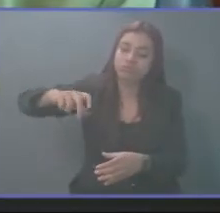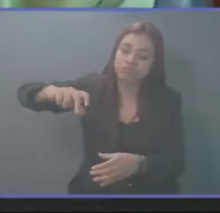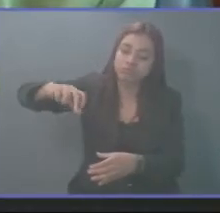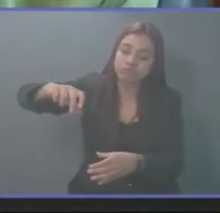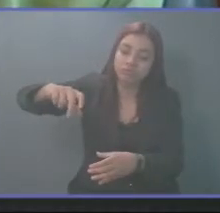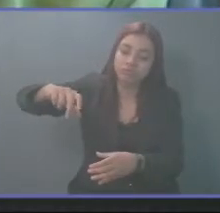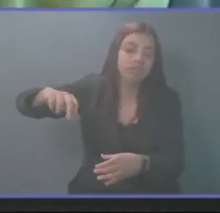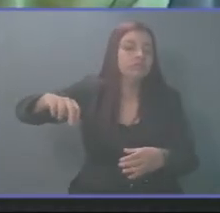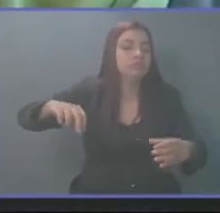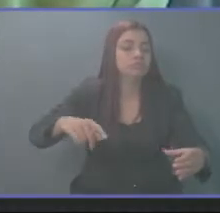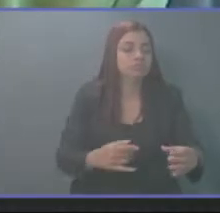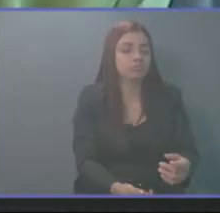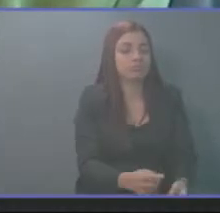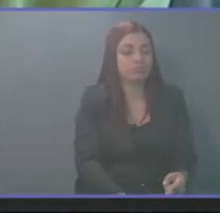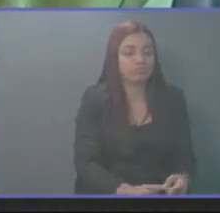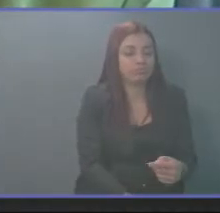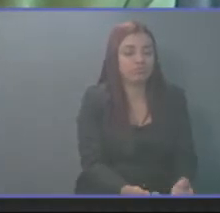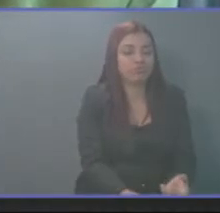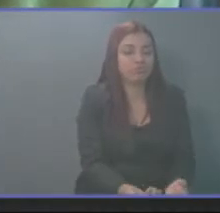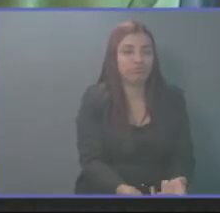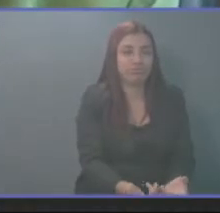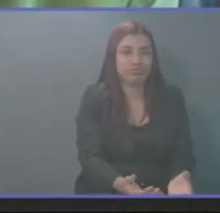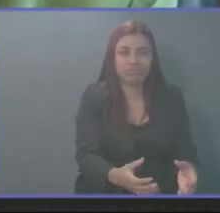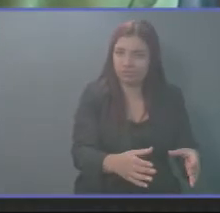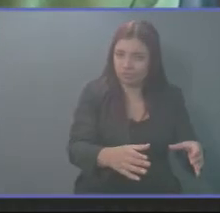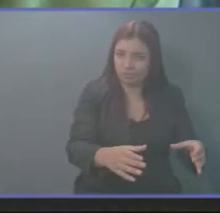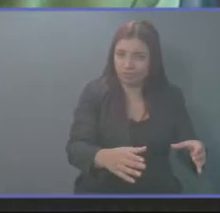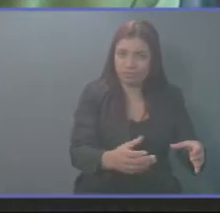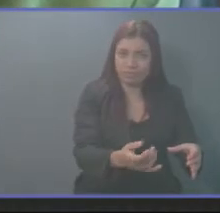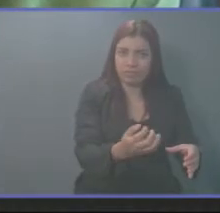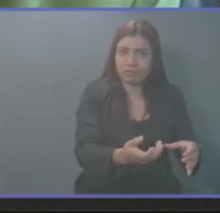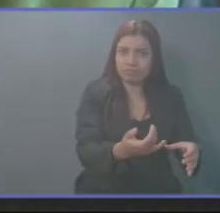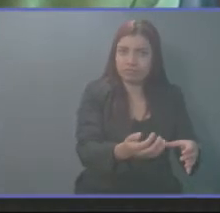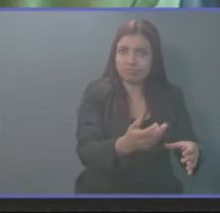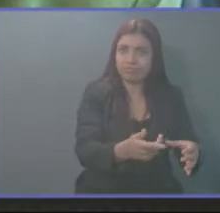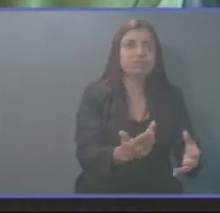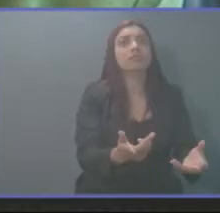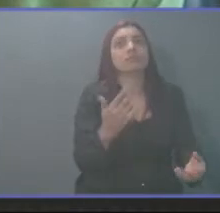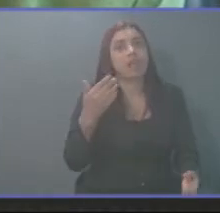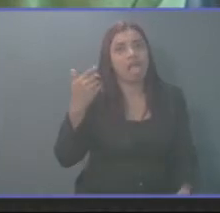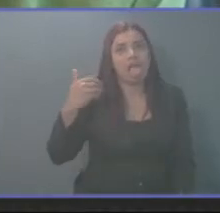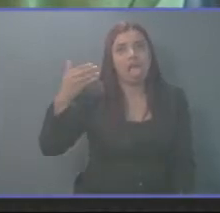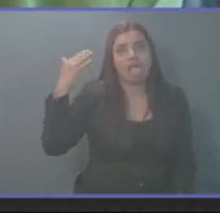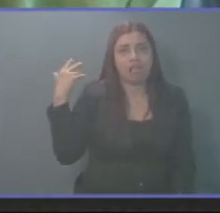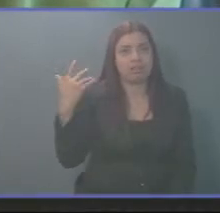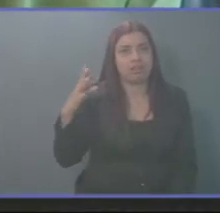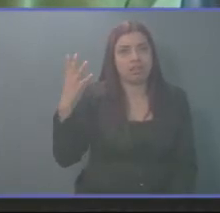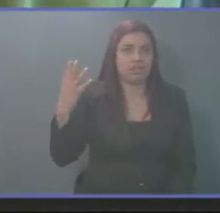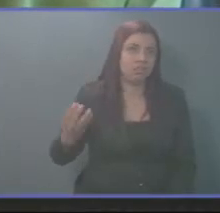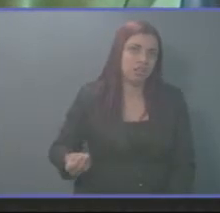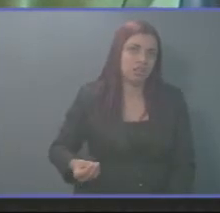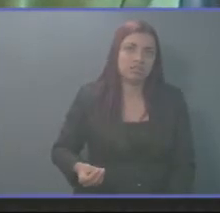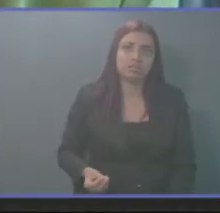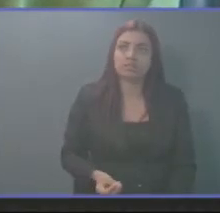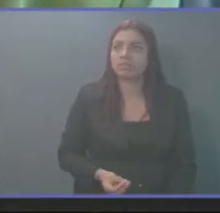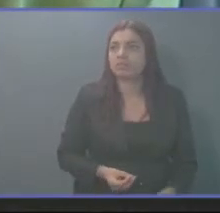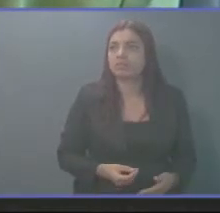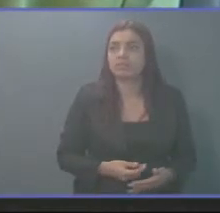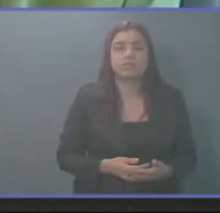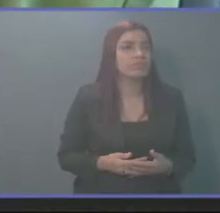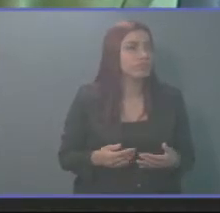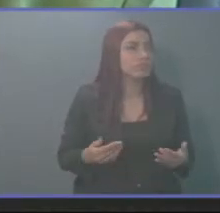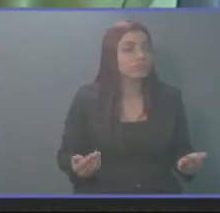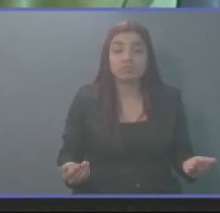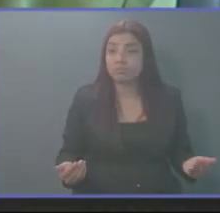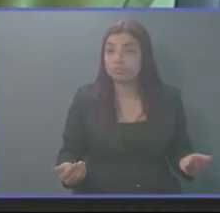Triste el caso, porque hasta ese momento, del cual ya habían pasado algunos días, no se